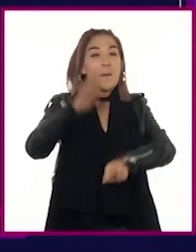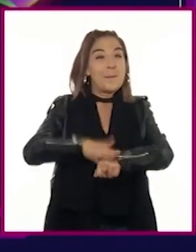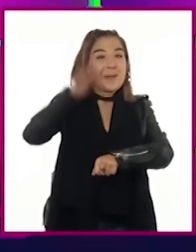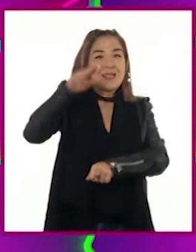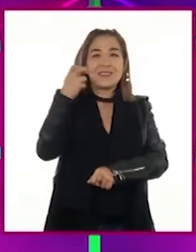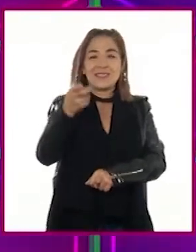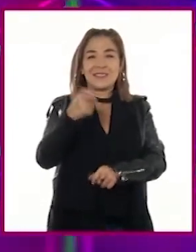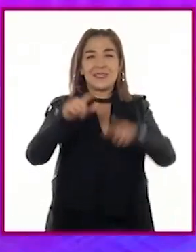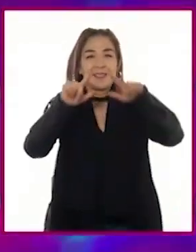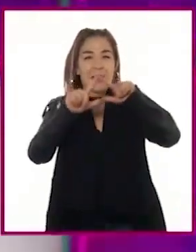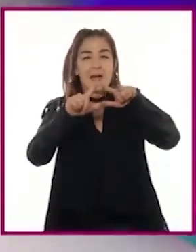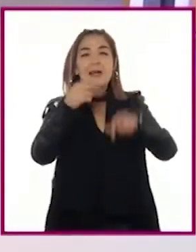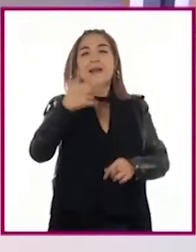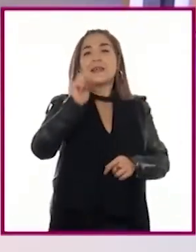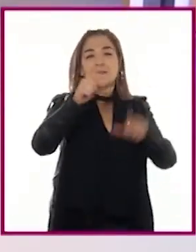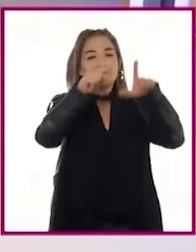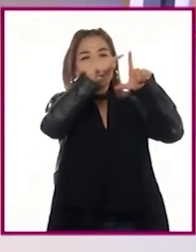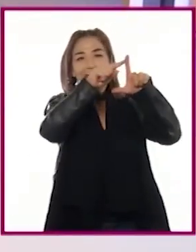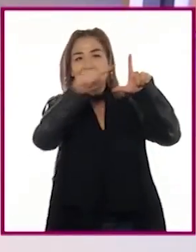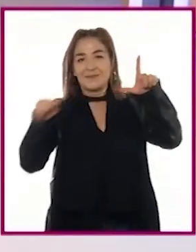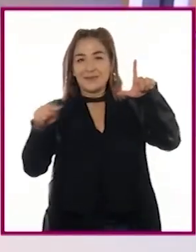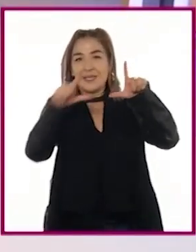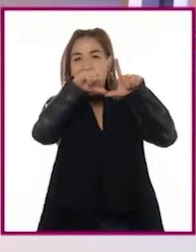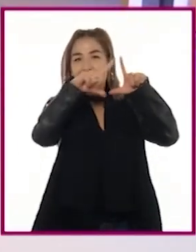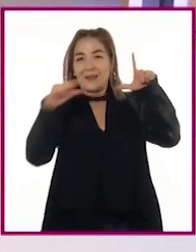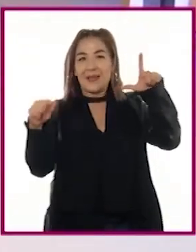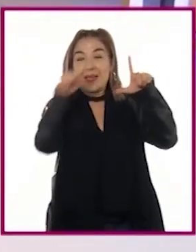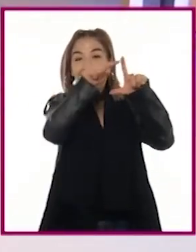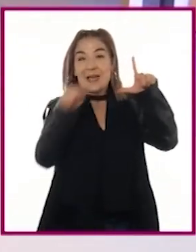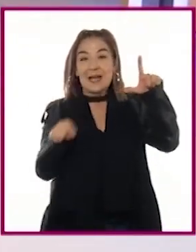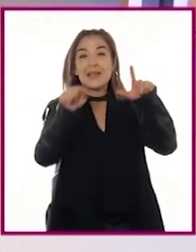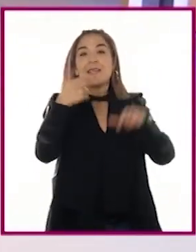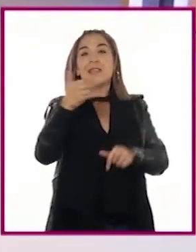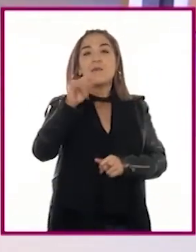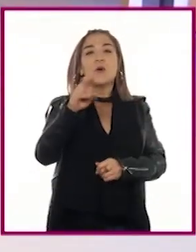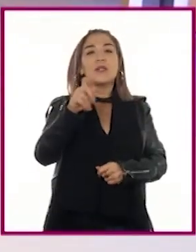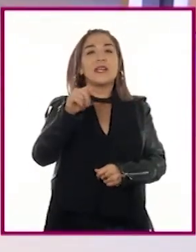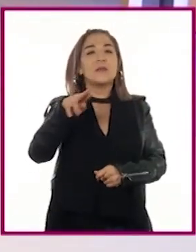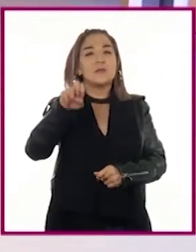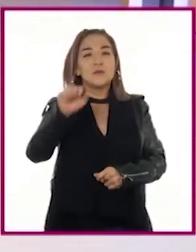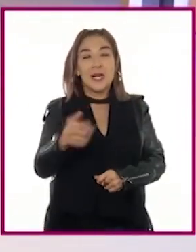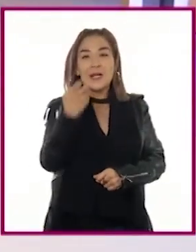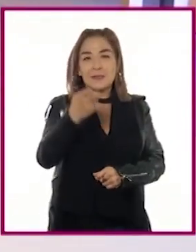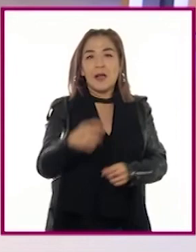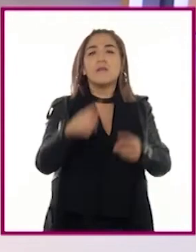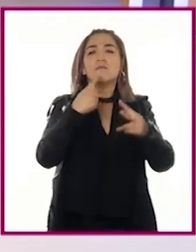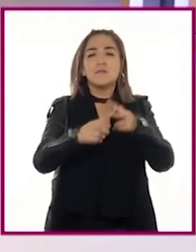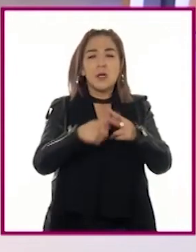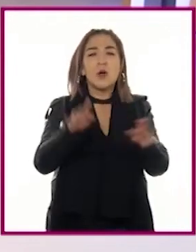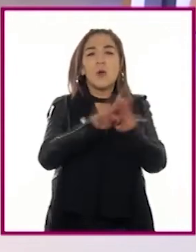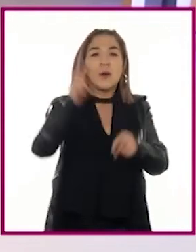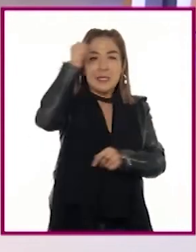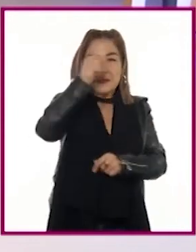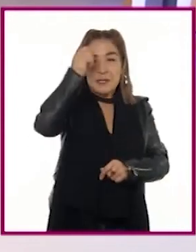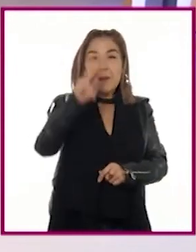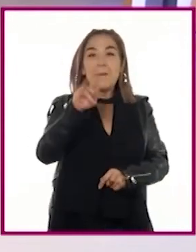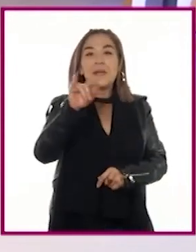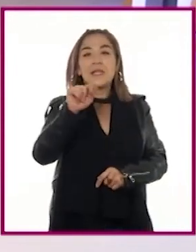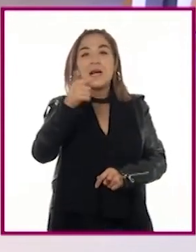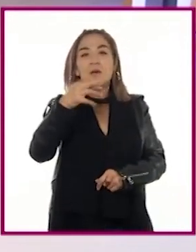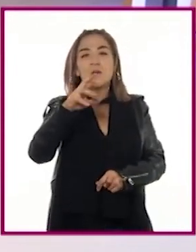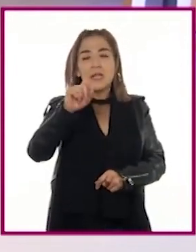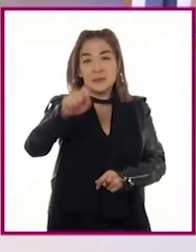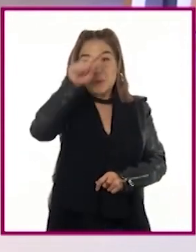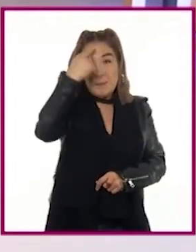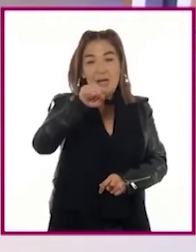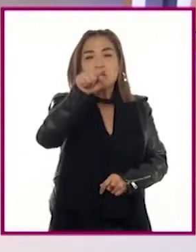rectángulo, la hipotenusa. En un primer paso, se utiliza la expresión algebraica del teorema de Pitágoras para saber la medida de